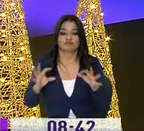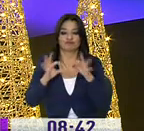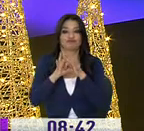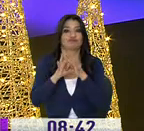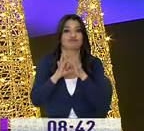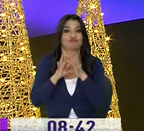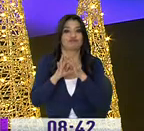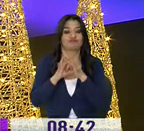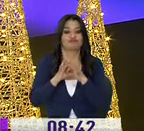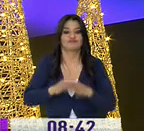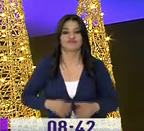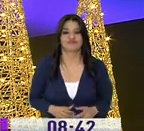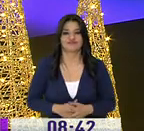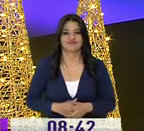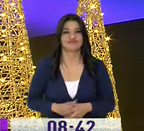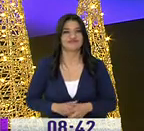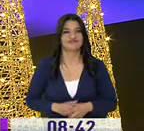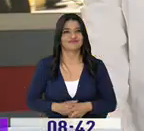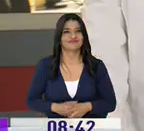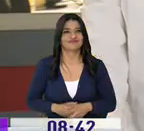tiene miles y miles de años. Sofía.